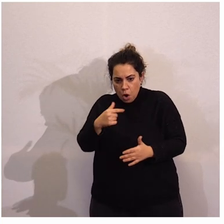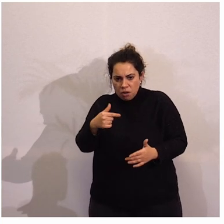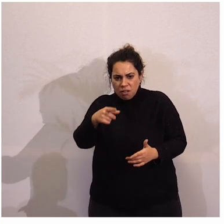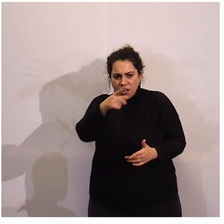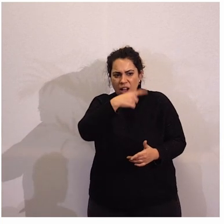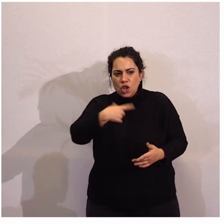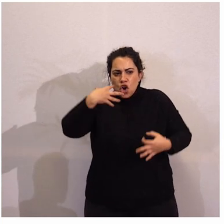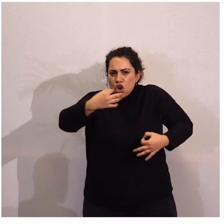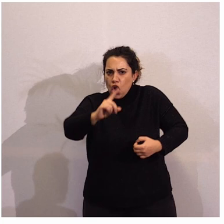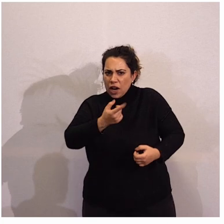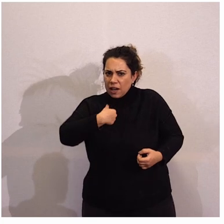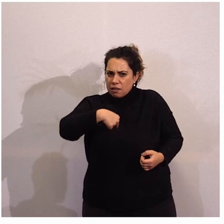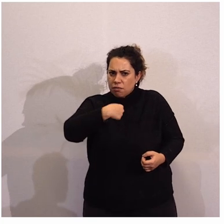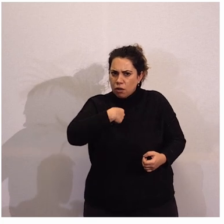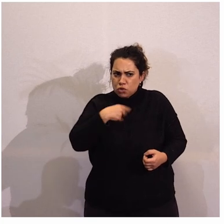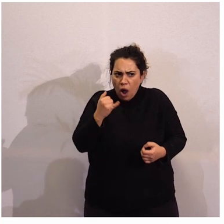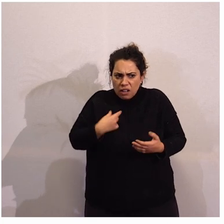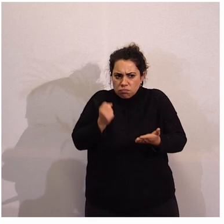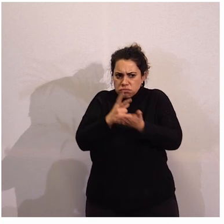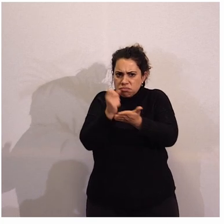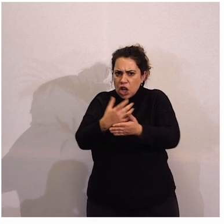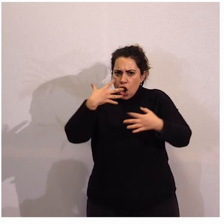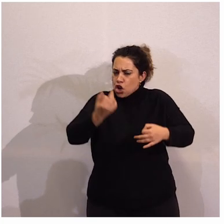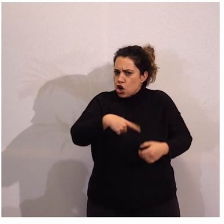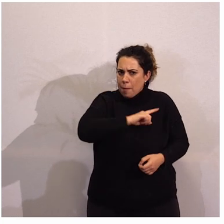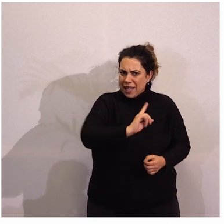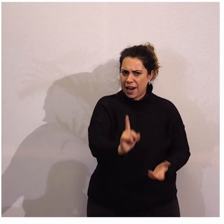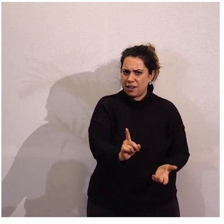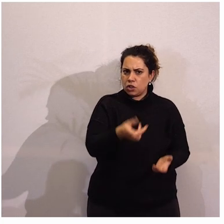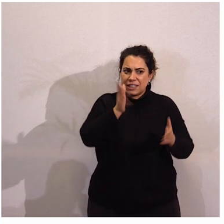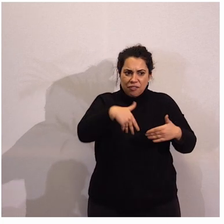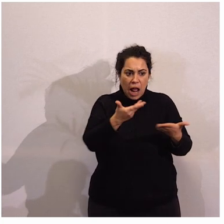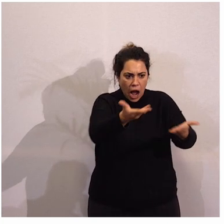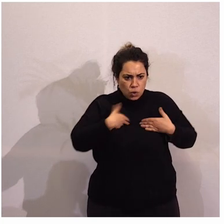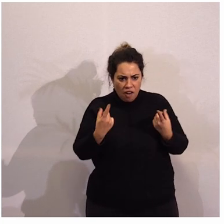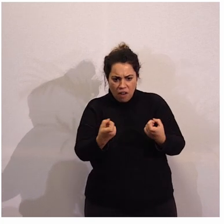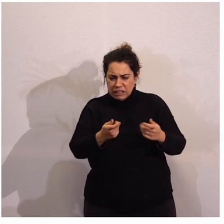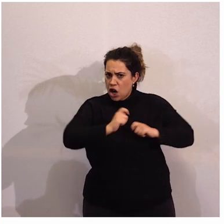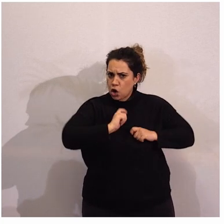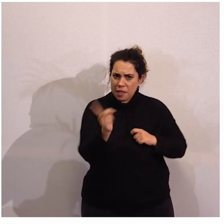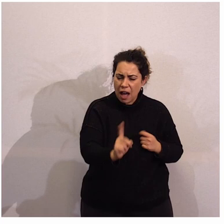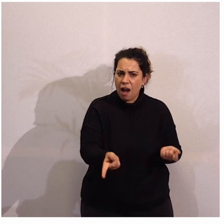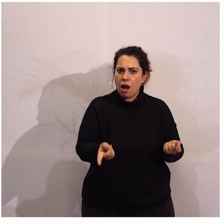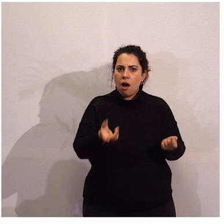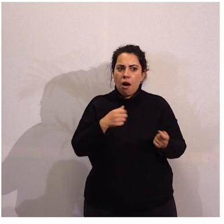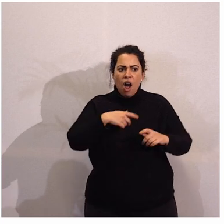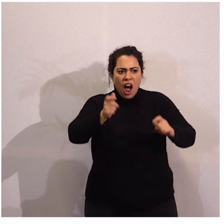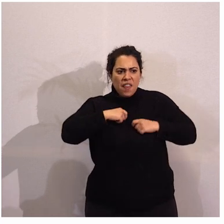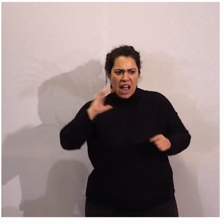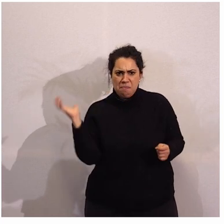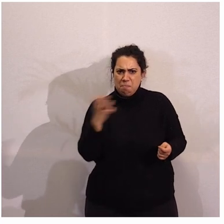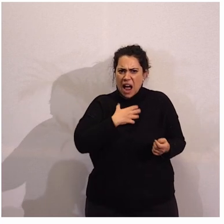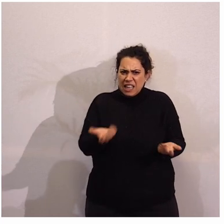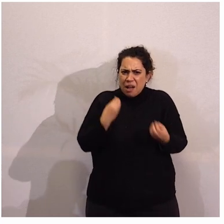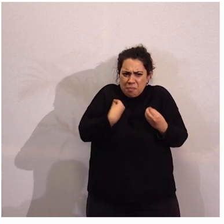que tengas esos desafíos y entonces no te proporcionan las ayudas que necesitas, te invalidan